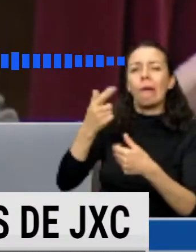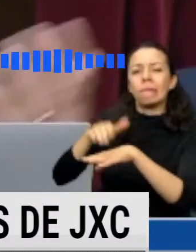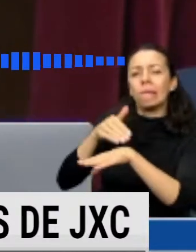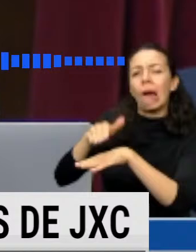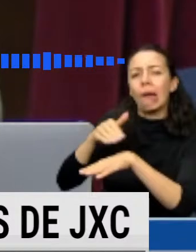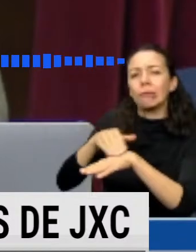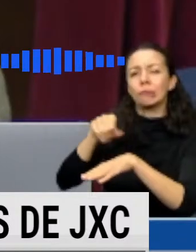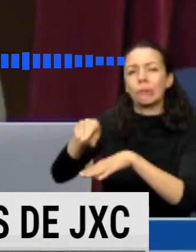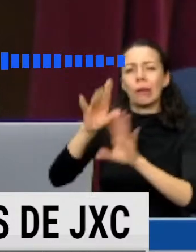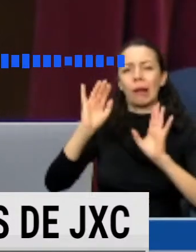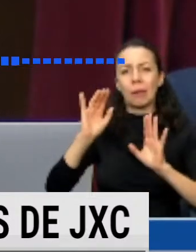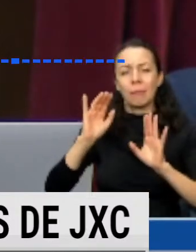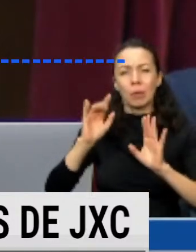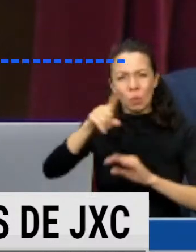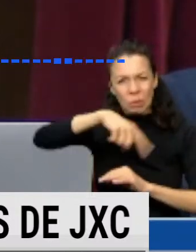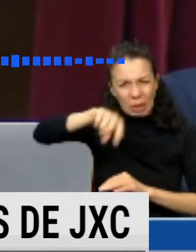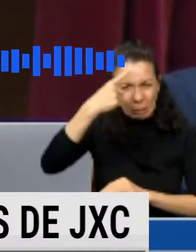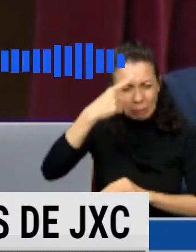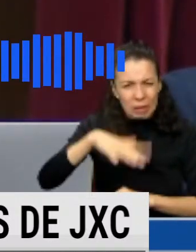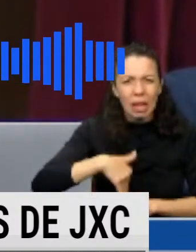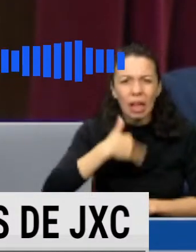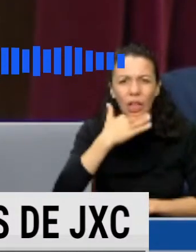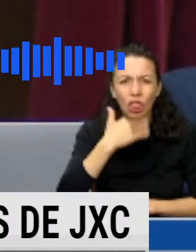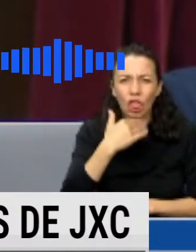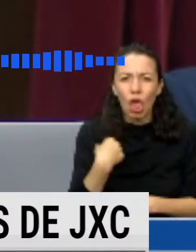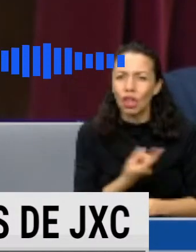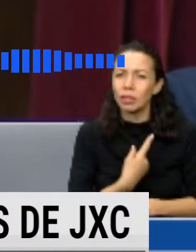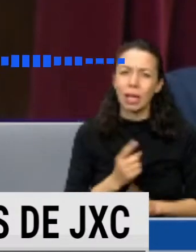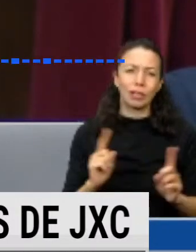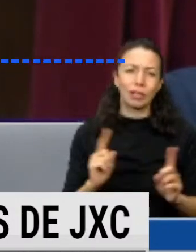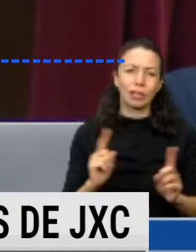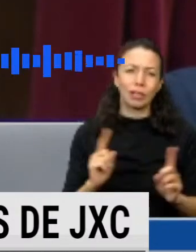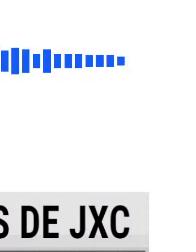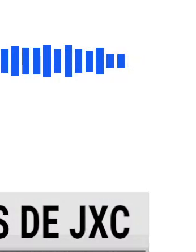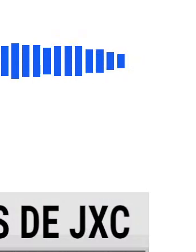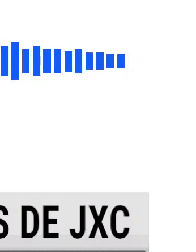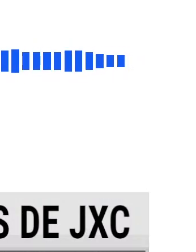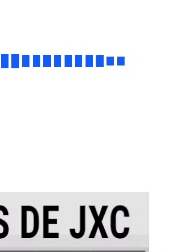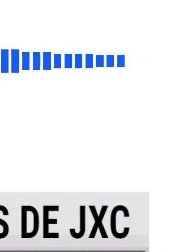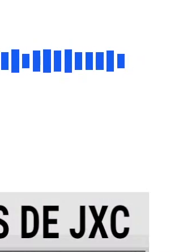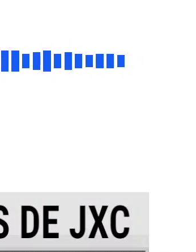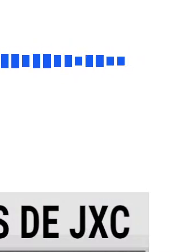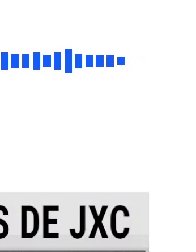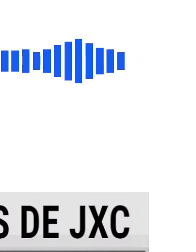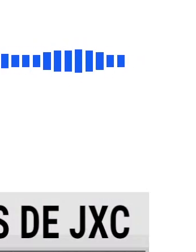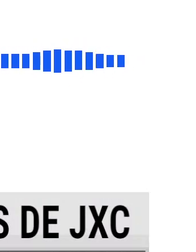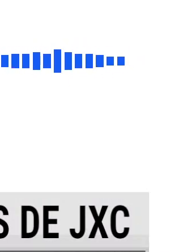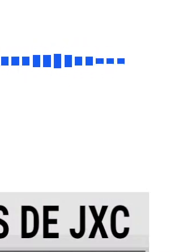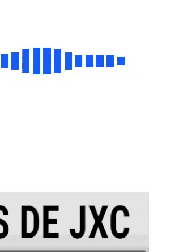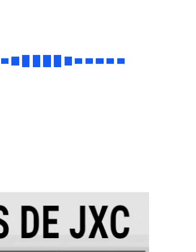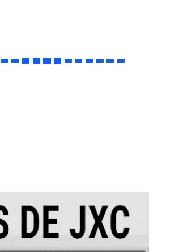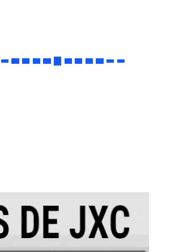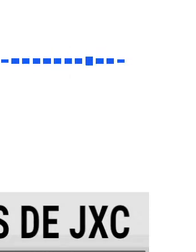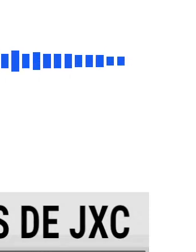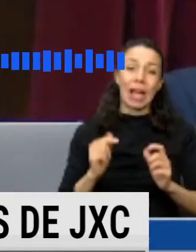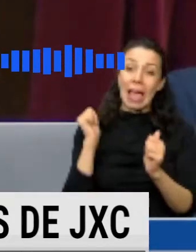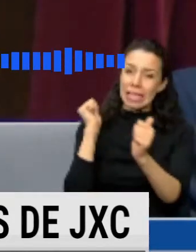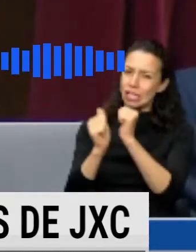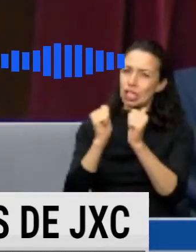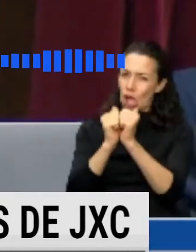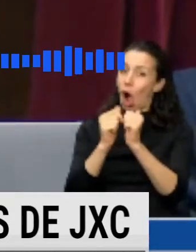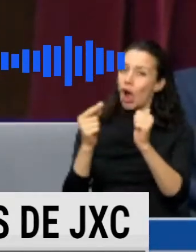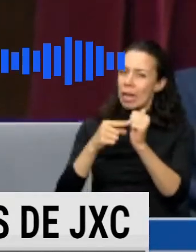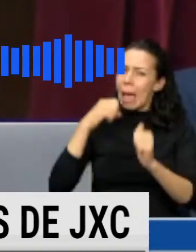hacer oposición, sino por defender su provincia. Porque acá el poder central, yo no digo bueno, será el poder central, lo